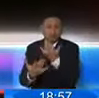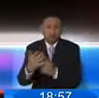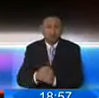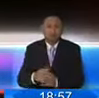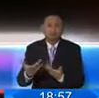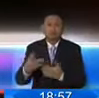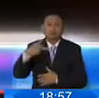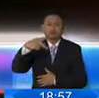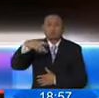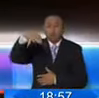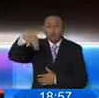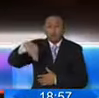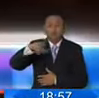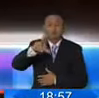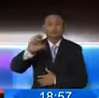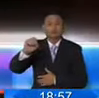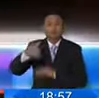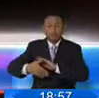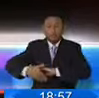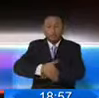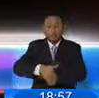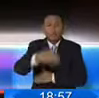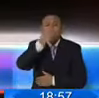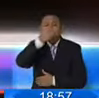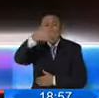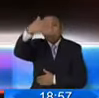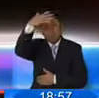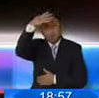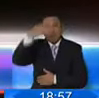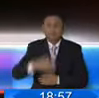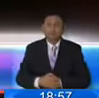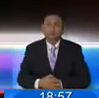ocurrió en el kilómetro 30 de la vía Aloac, Santo Domingo.